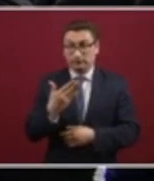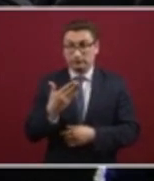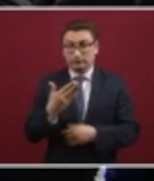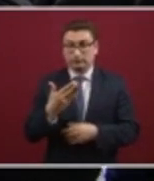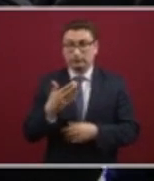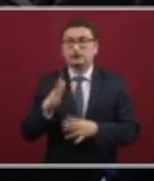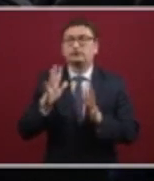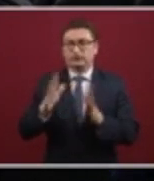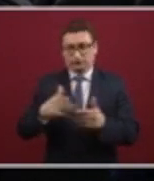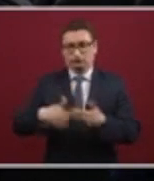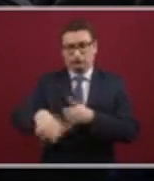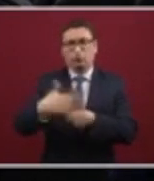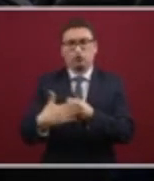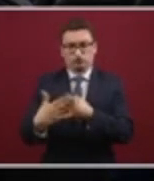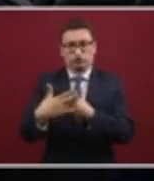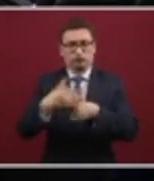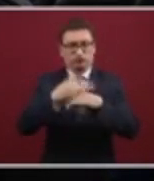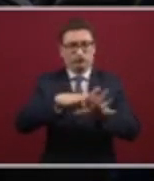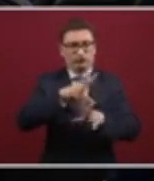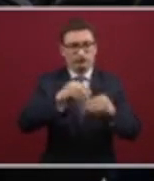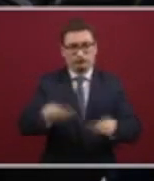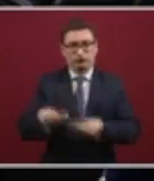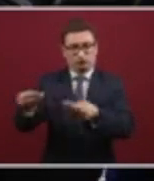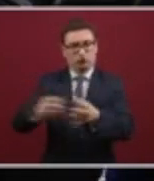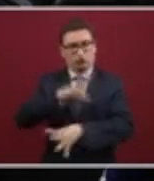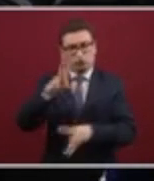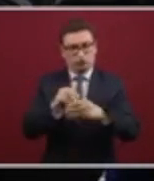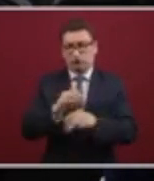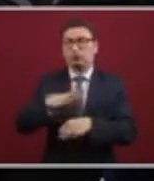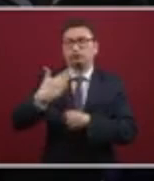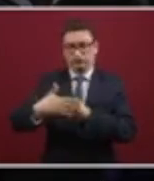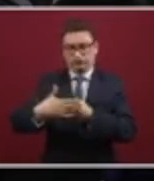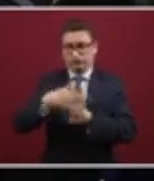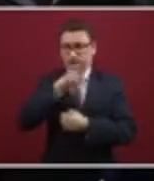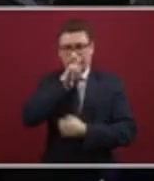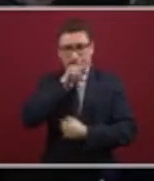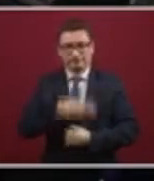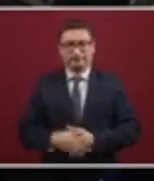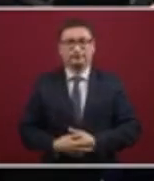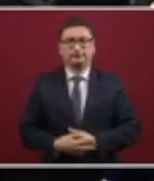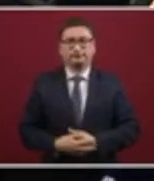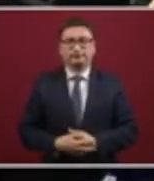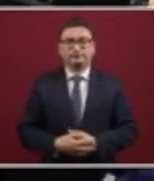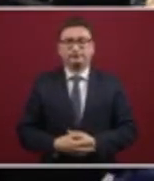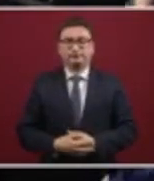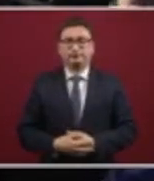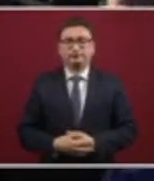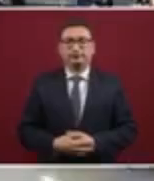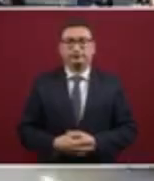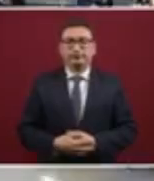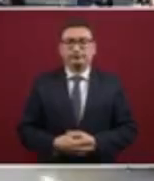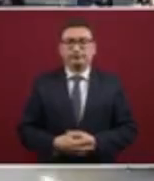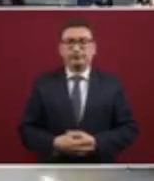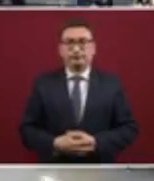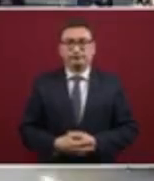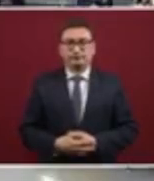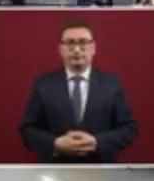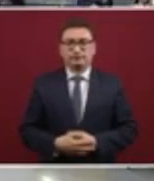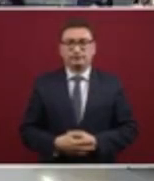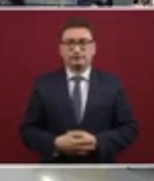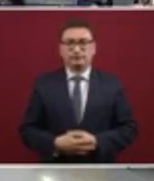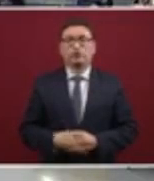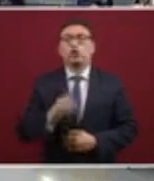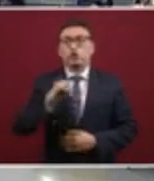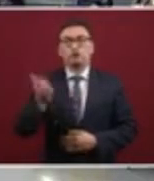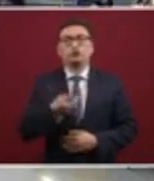viene toda la información. Toda la información. Tenía otra pregunta.